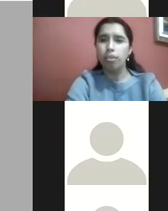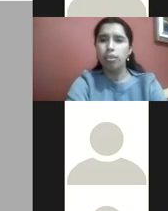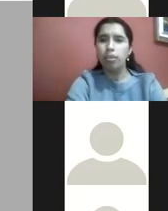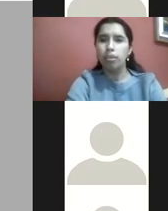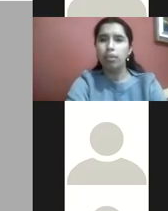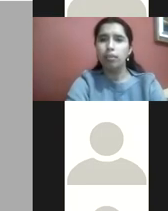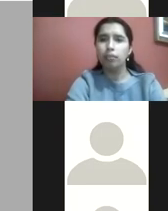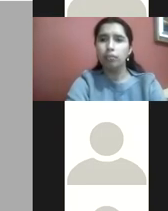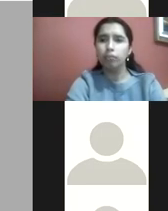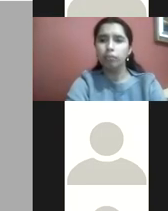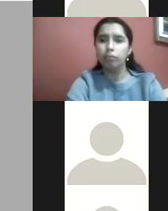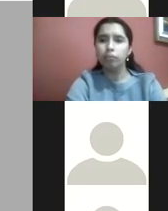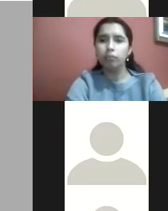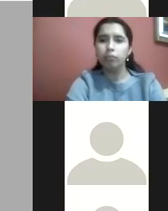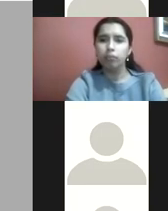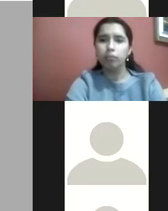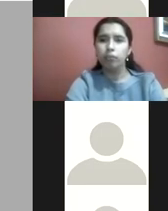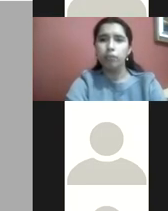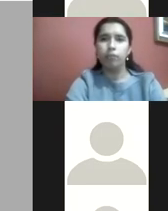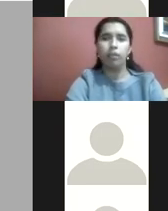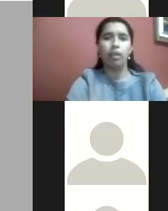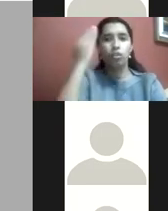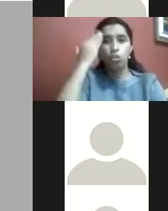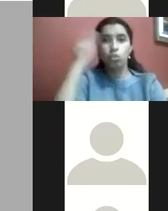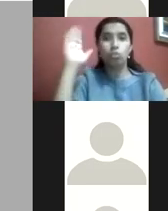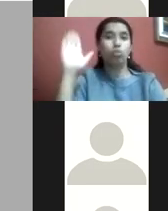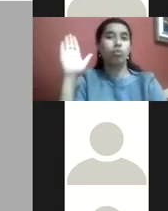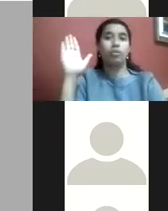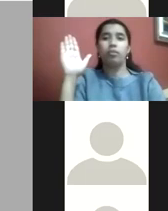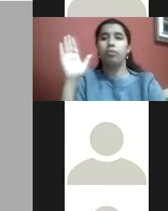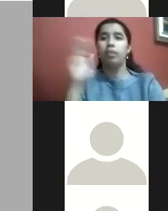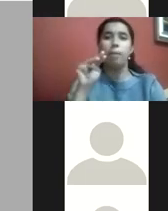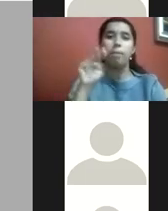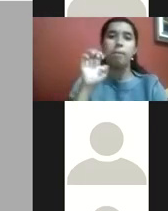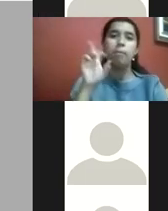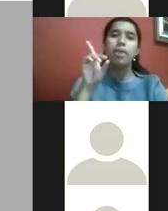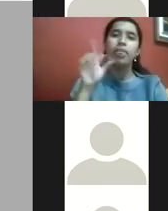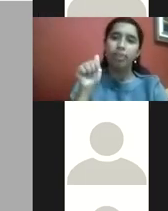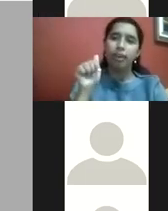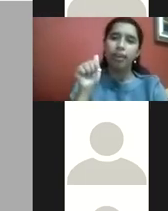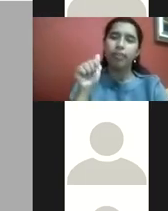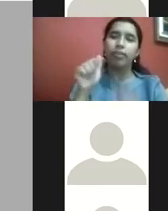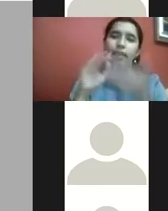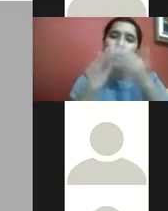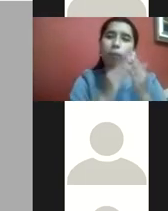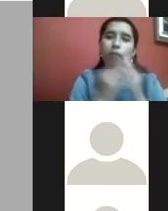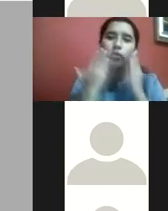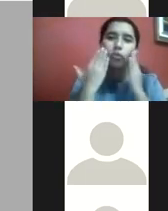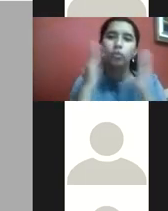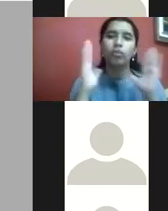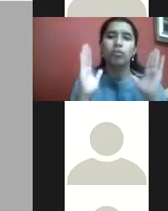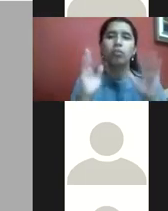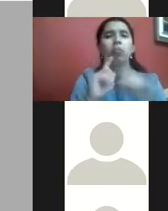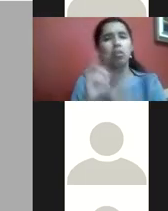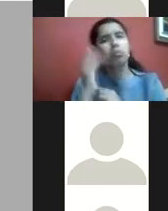sea, no sabemos cuál es la población, perdón, la media de la población no la conocemos, pero sí podemos conocer